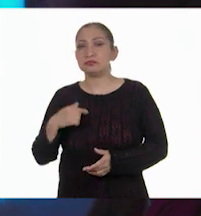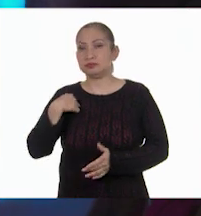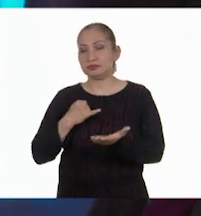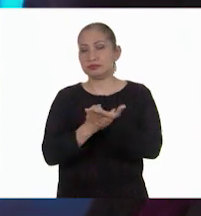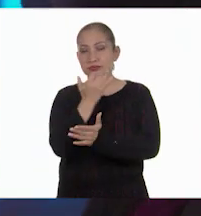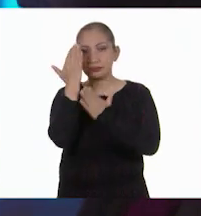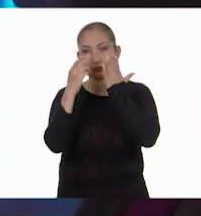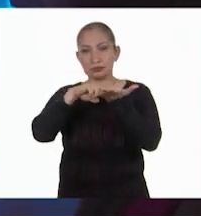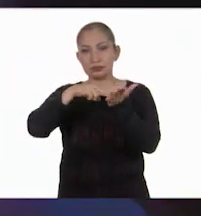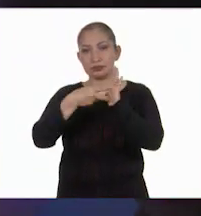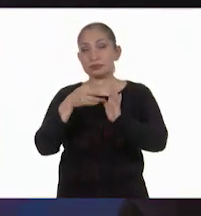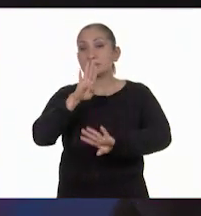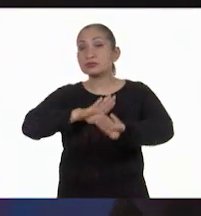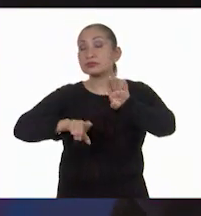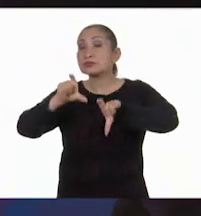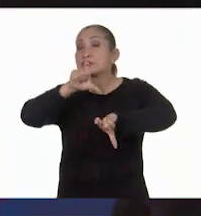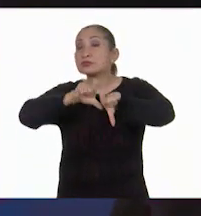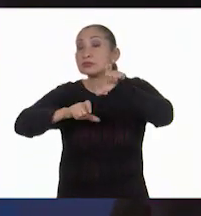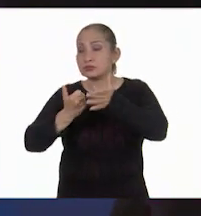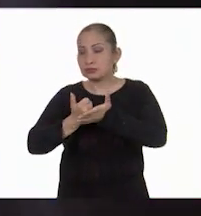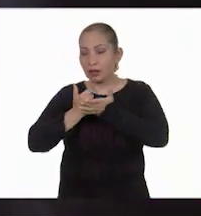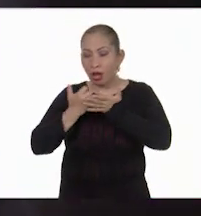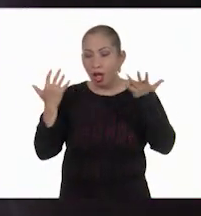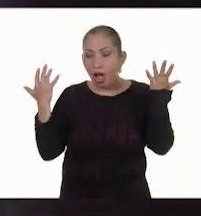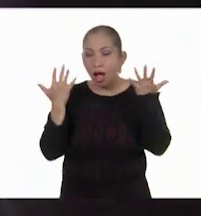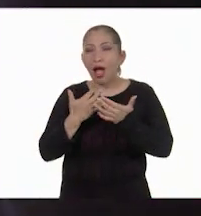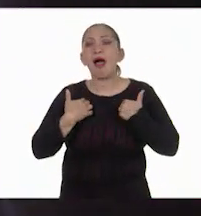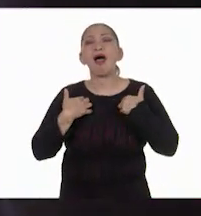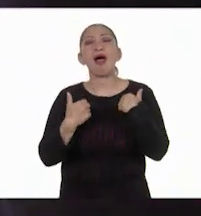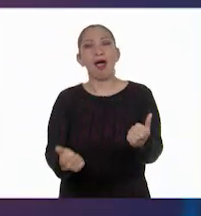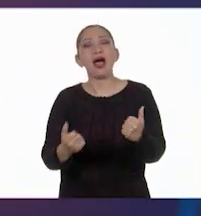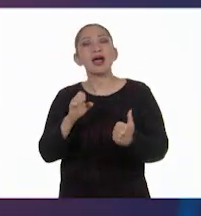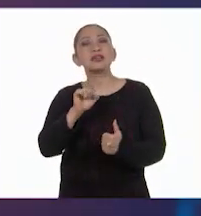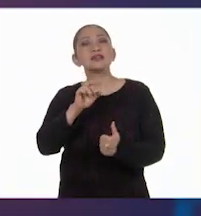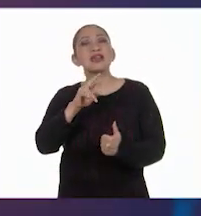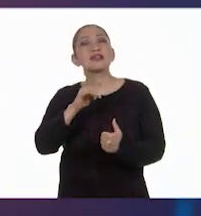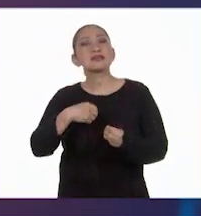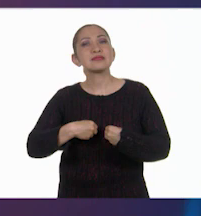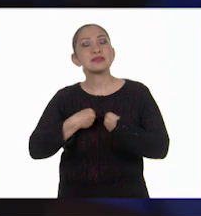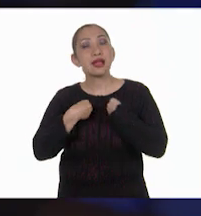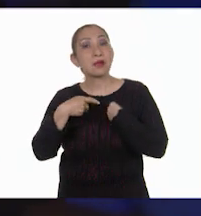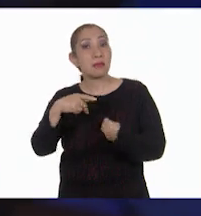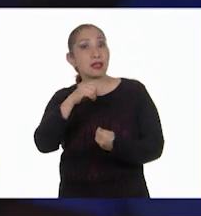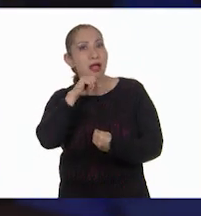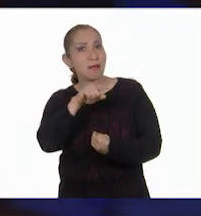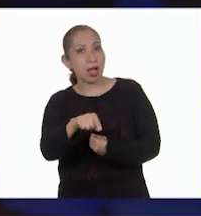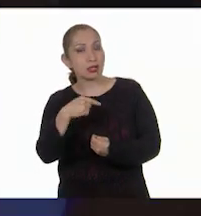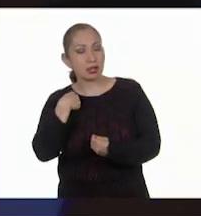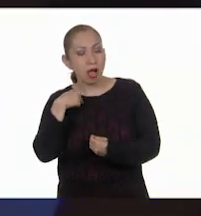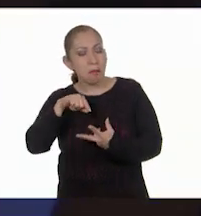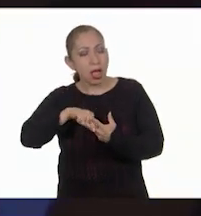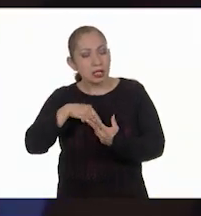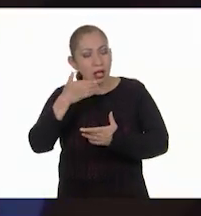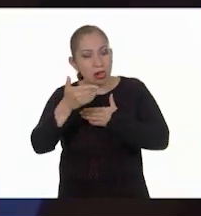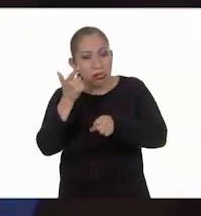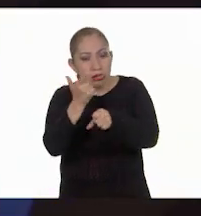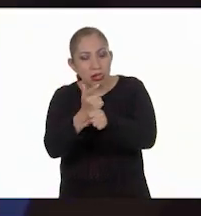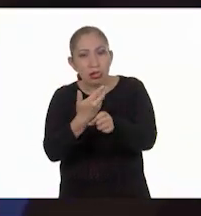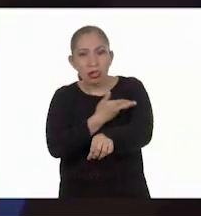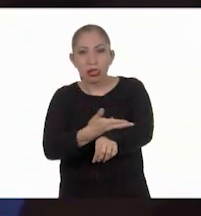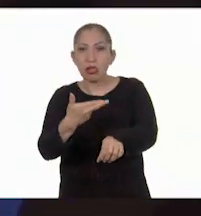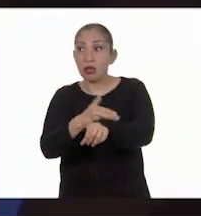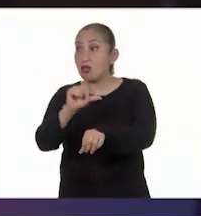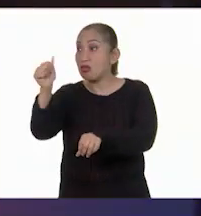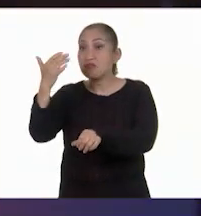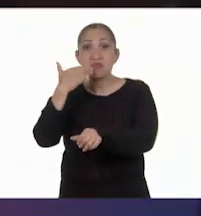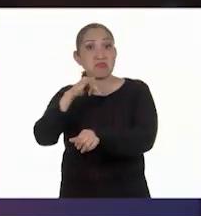Decidí estudiar ingeniería bioquímica porque me ayudó a entender cómo funcionaban los seres vivos. Pero también empezó mi camino para descubrir soluciones que